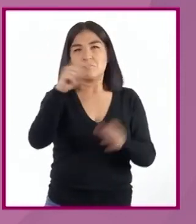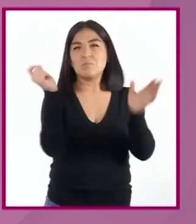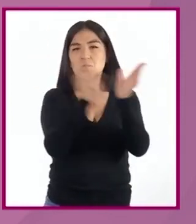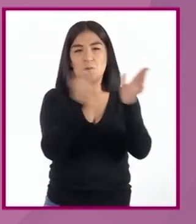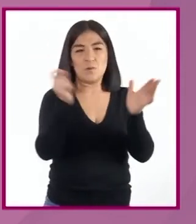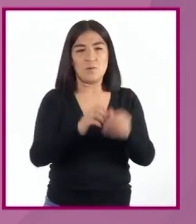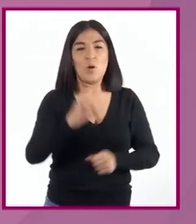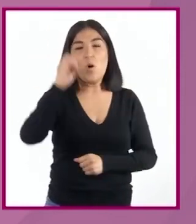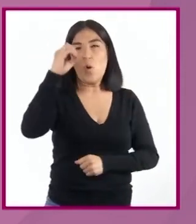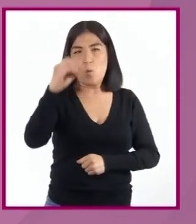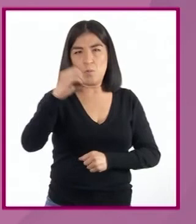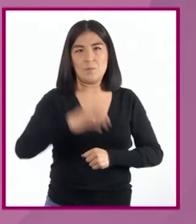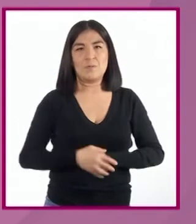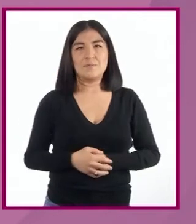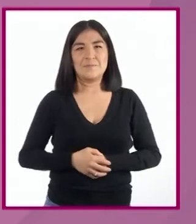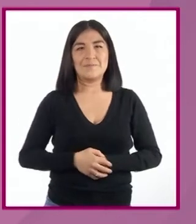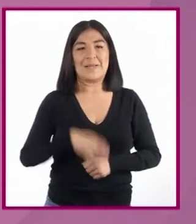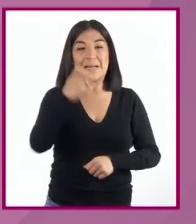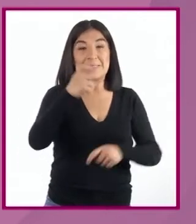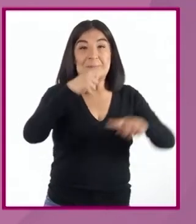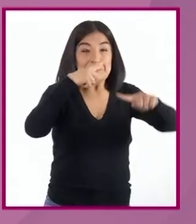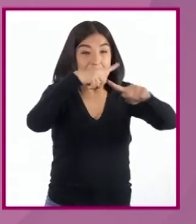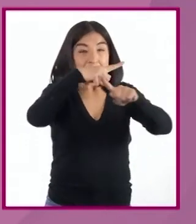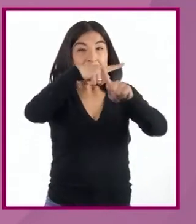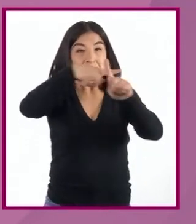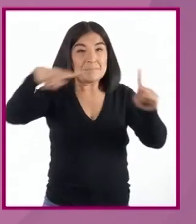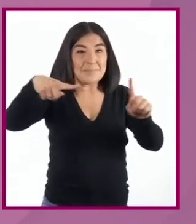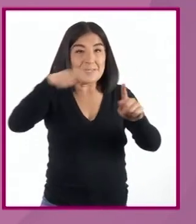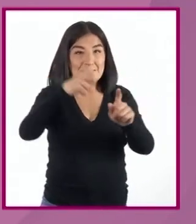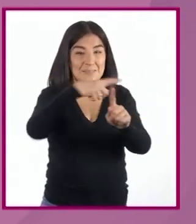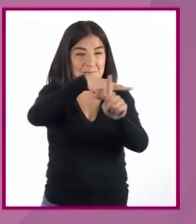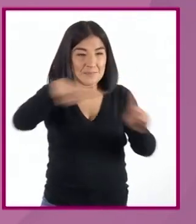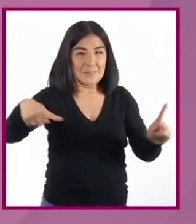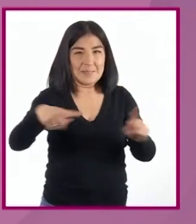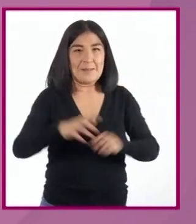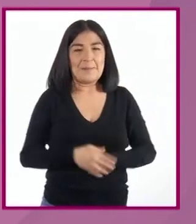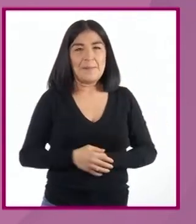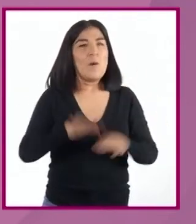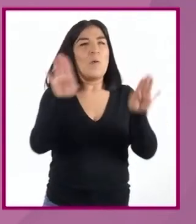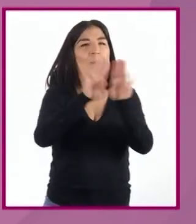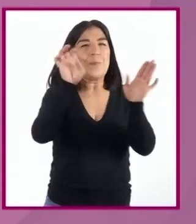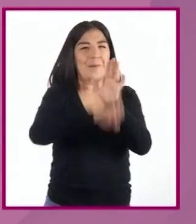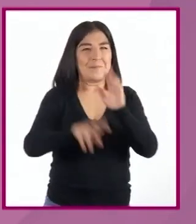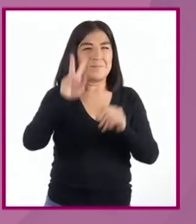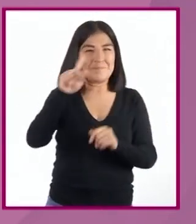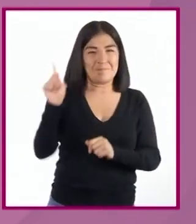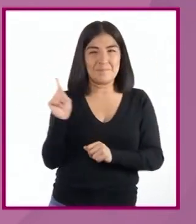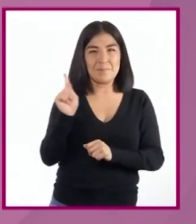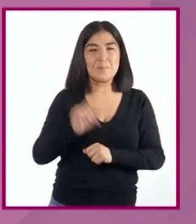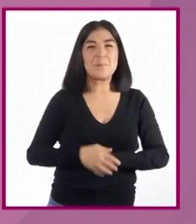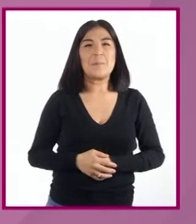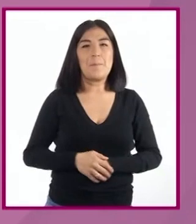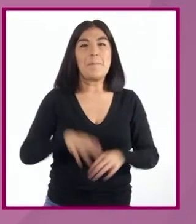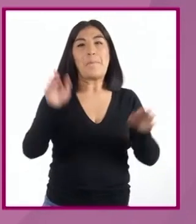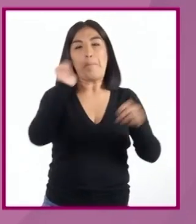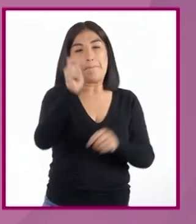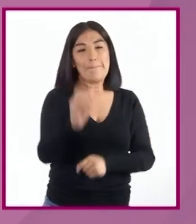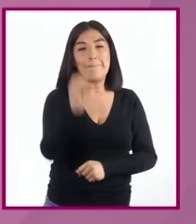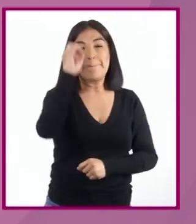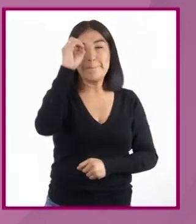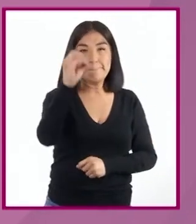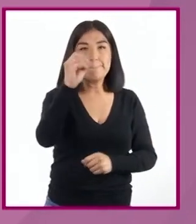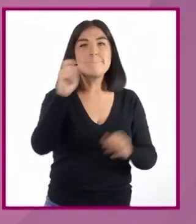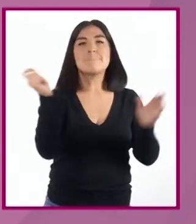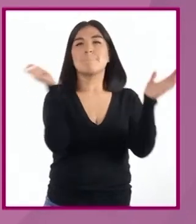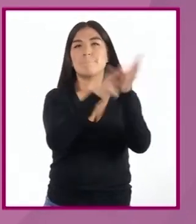O, exactamente a la mitad del camino. En la modelación, esto quiere decir que O es el